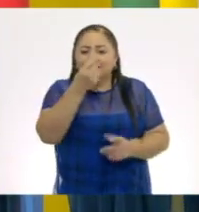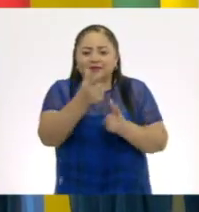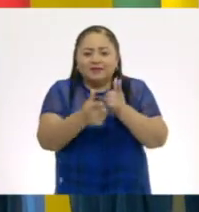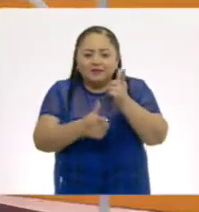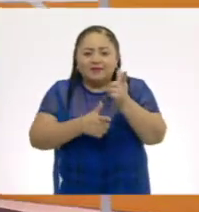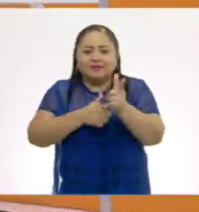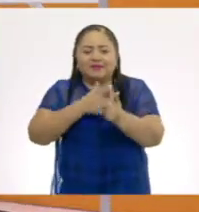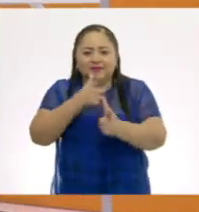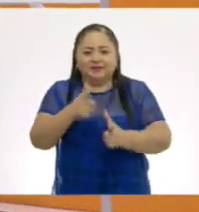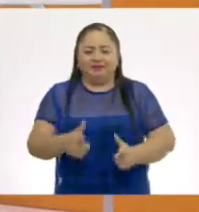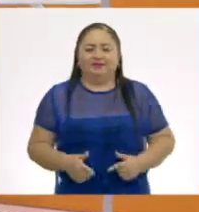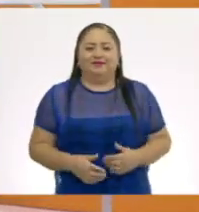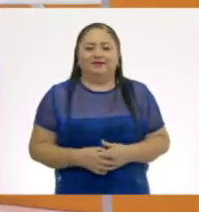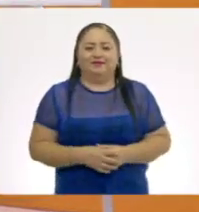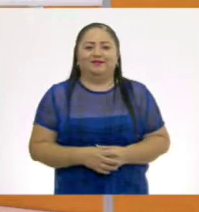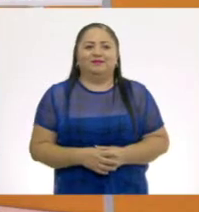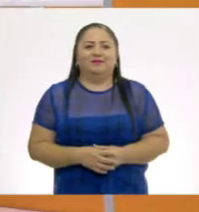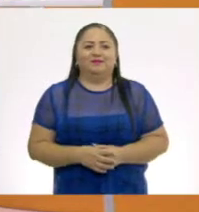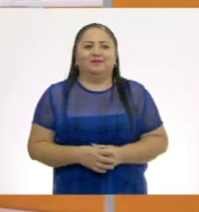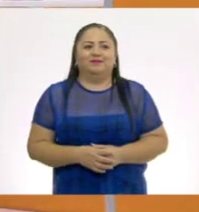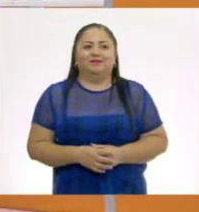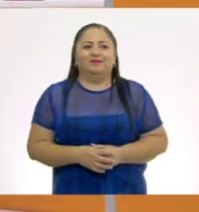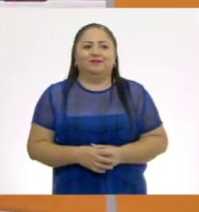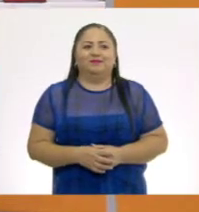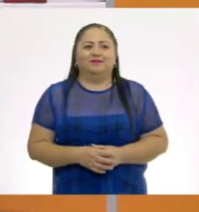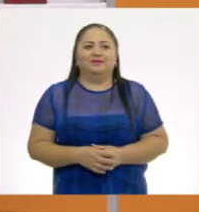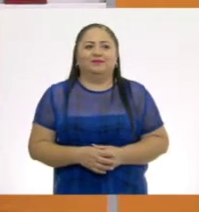Las tortugas comen lento.